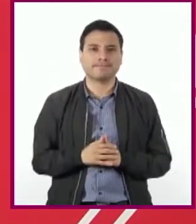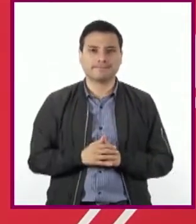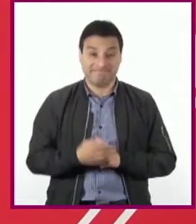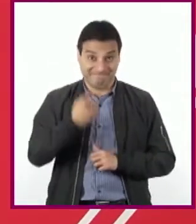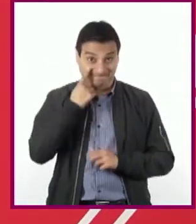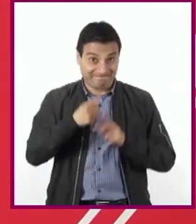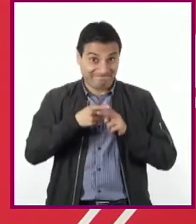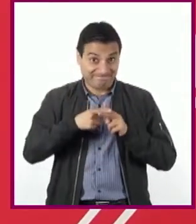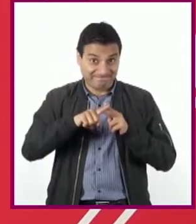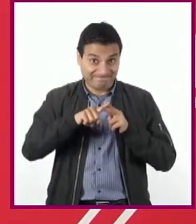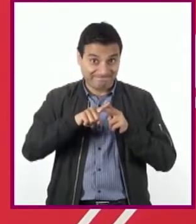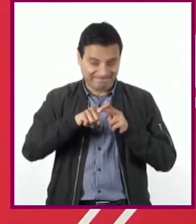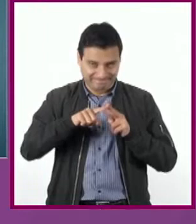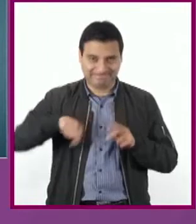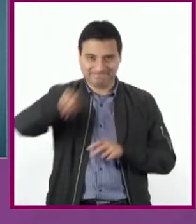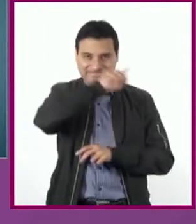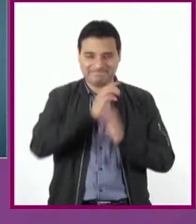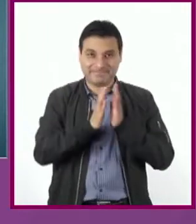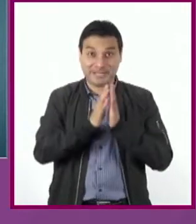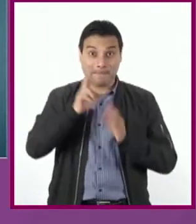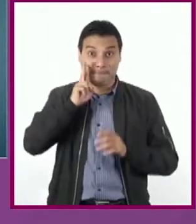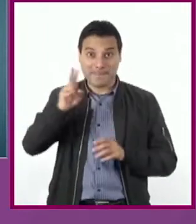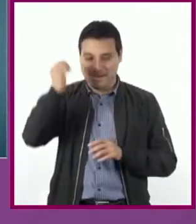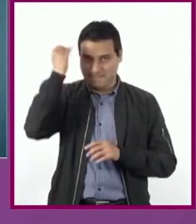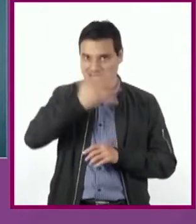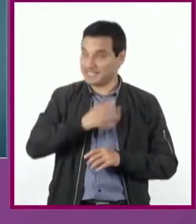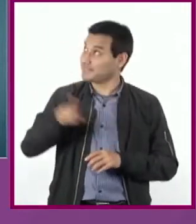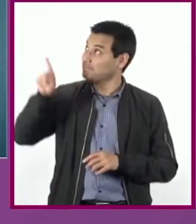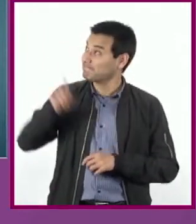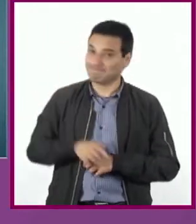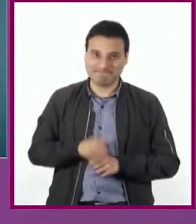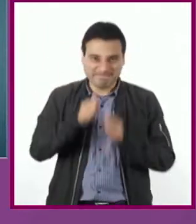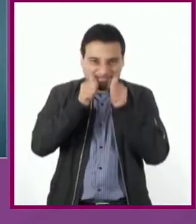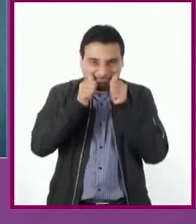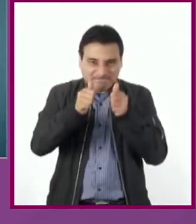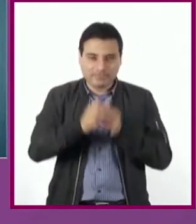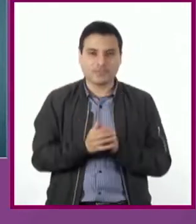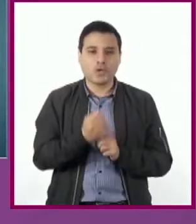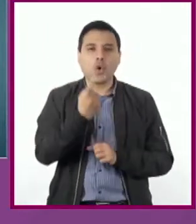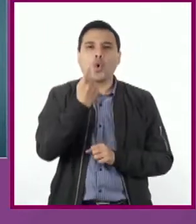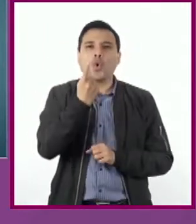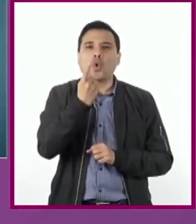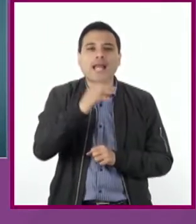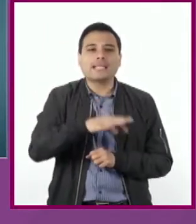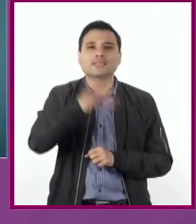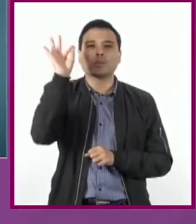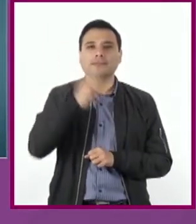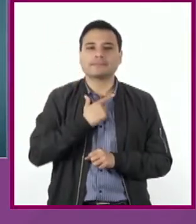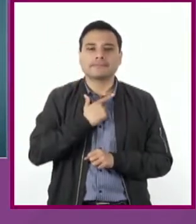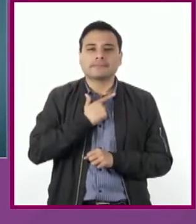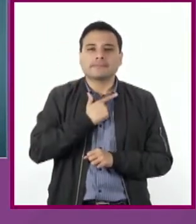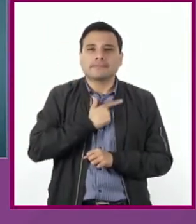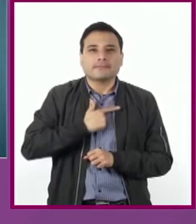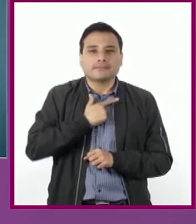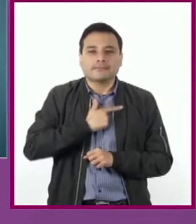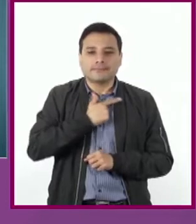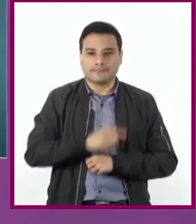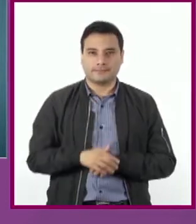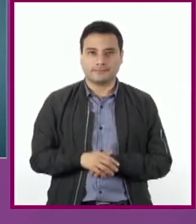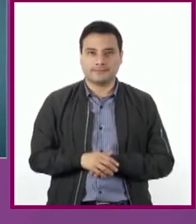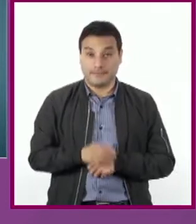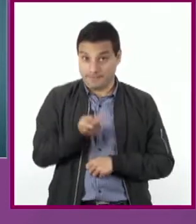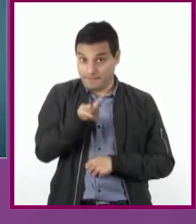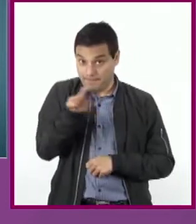iniciar, observen estas dos imágenes detenidamente. Elijan una. La que más les llame la atención. Respondan